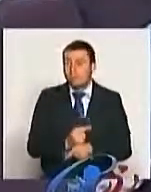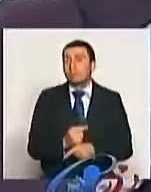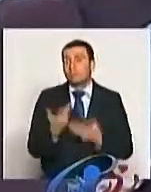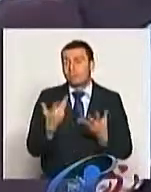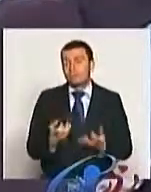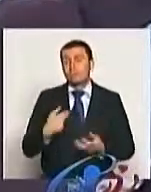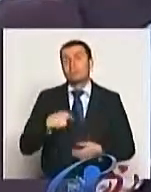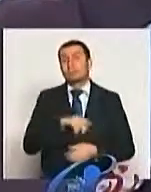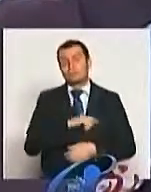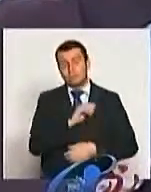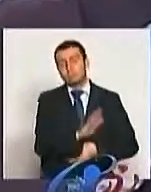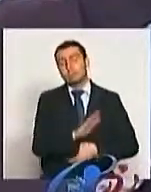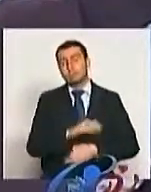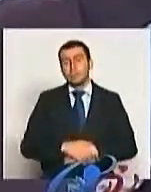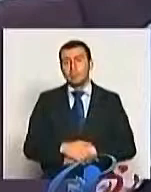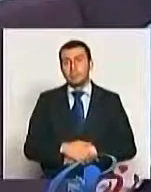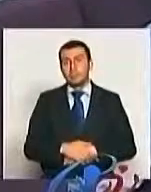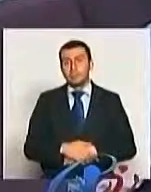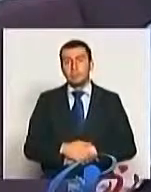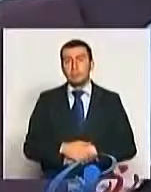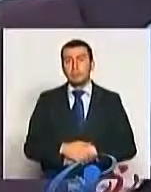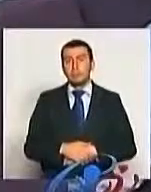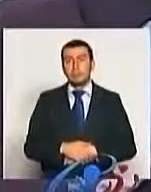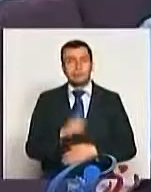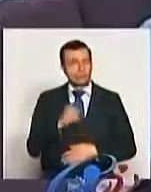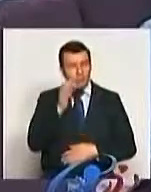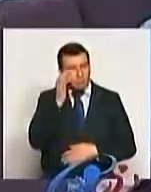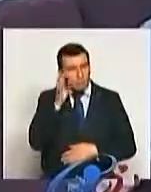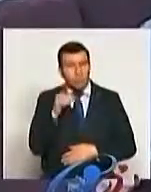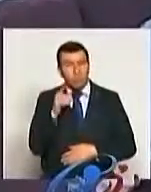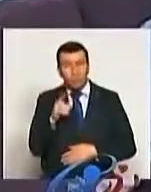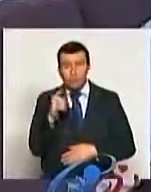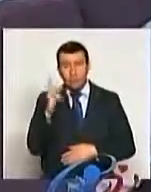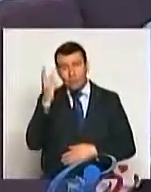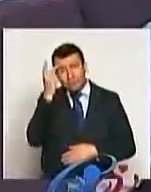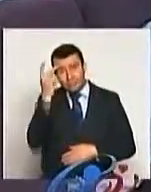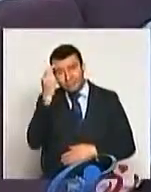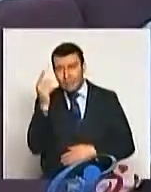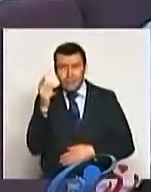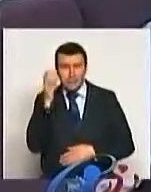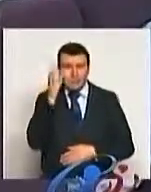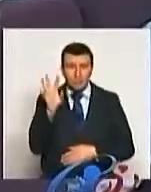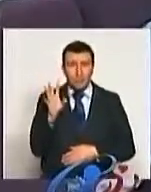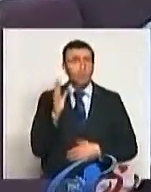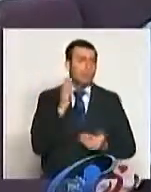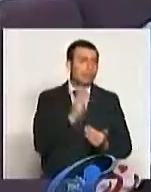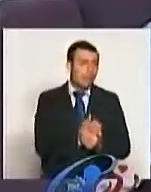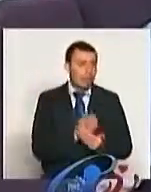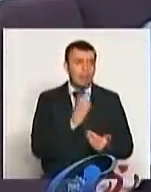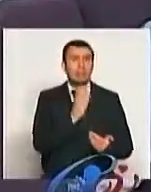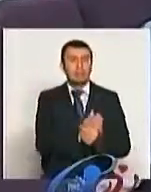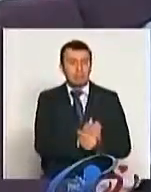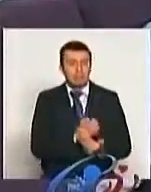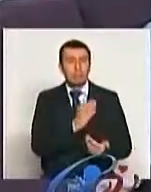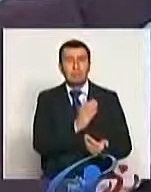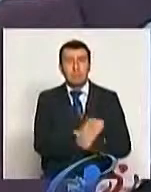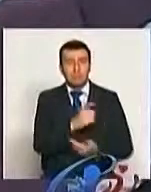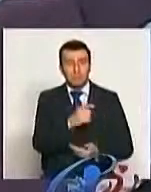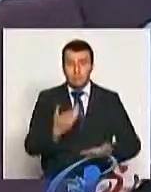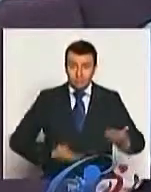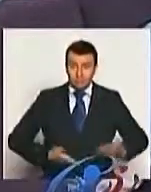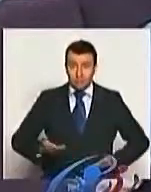No se dejen tampoco, mejor dicho, no caigan en el error de seguir consultando en droguerías y